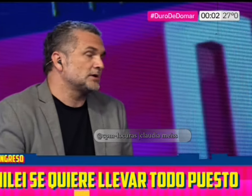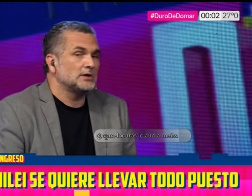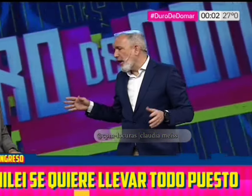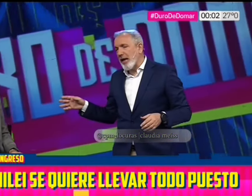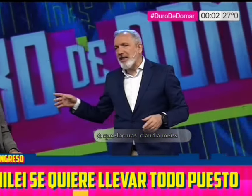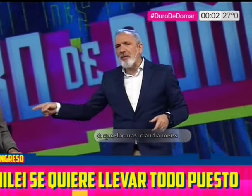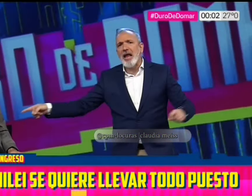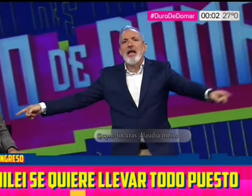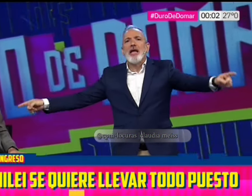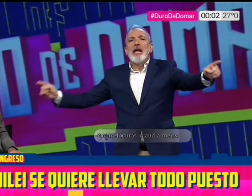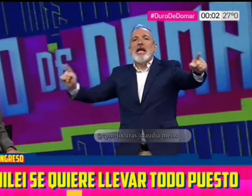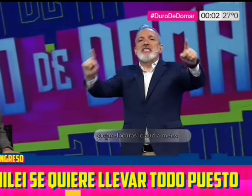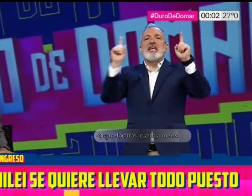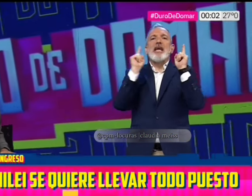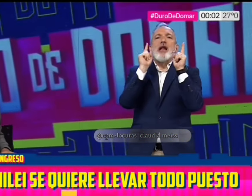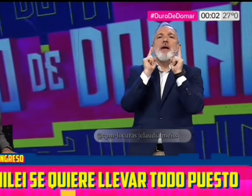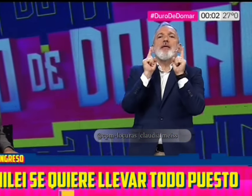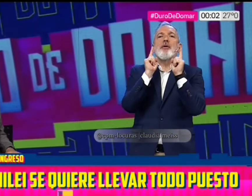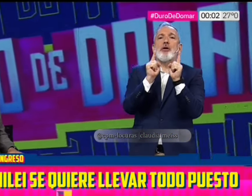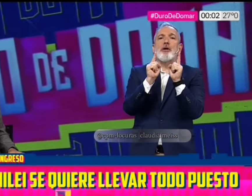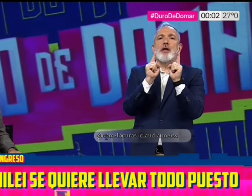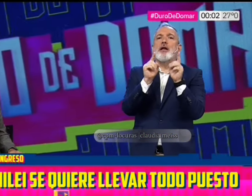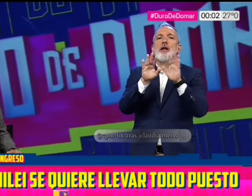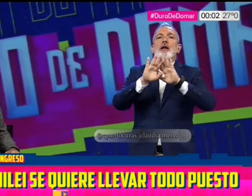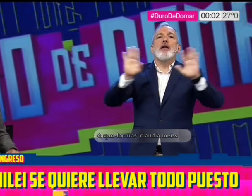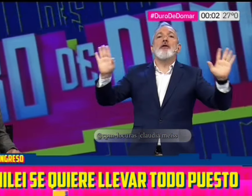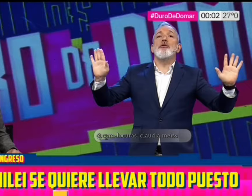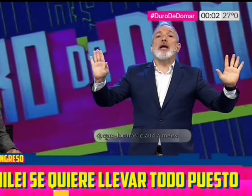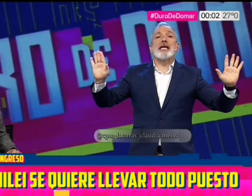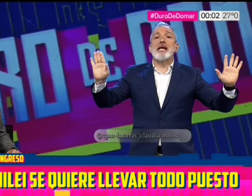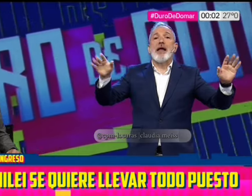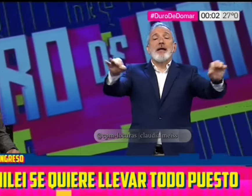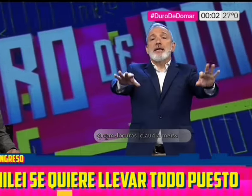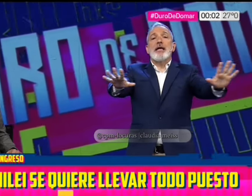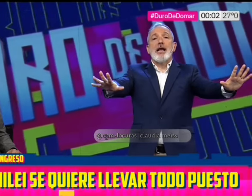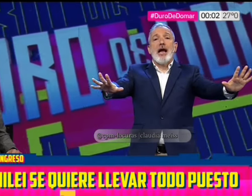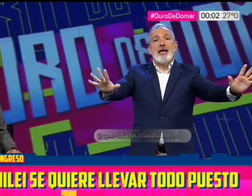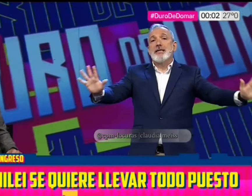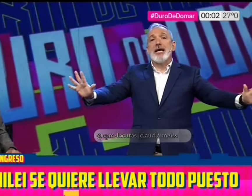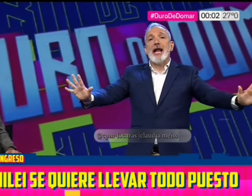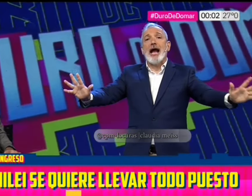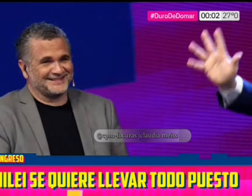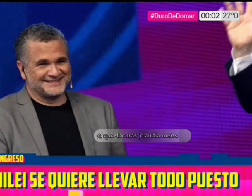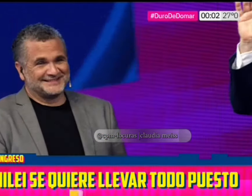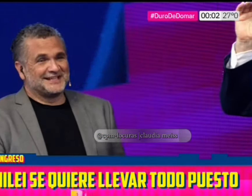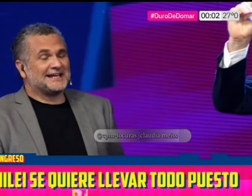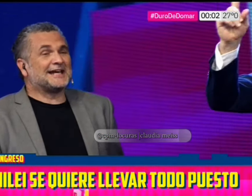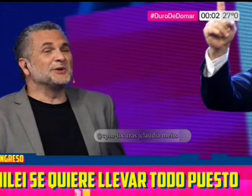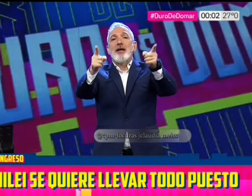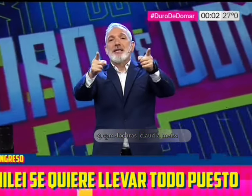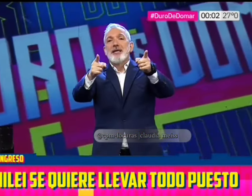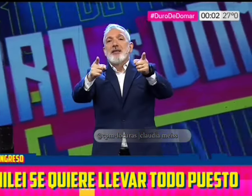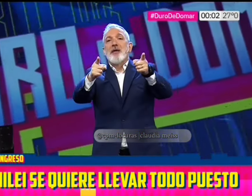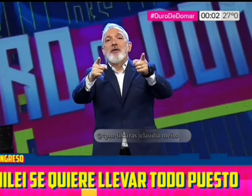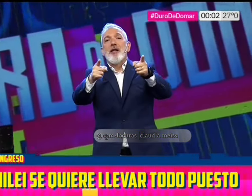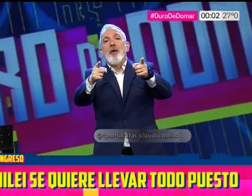No te enoja la realidad y está es bien. Es indignante. Y si quieren claro. más de Borroni, sí, tenemos. No hay que hacer nada. ¿Cuándo? Se quedan acá. Se quedan acá. Vamos acá nada más. Porque